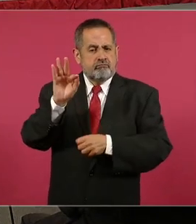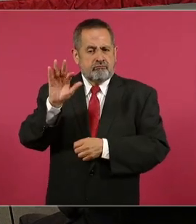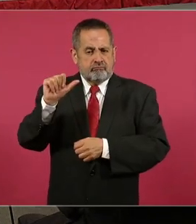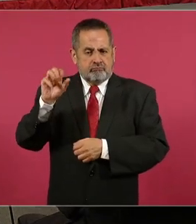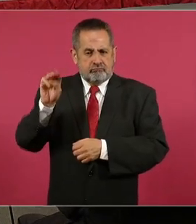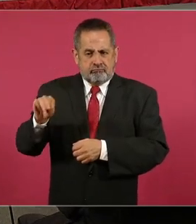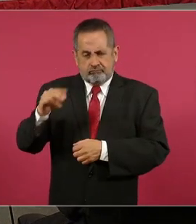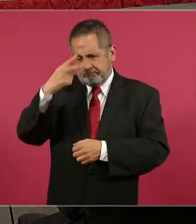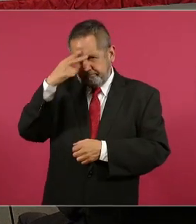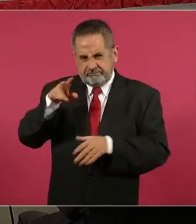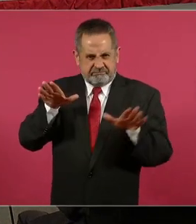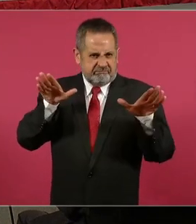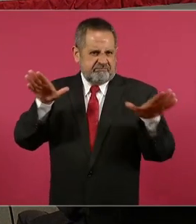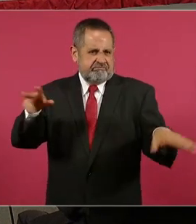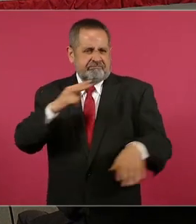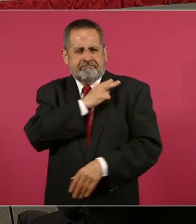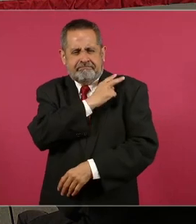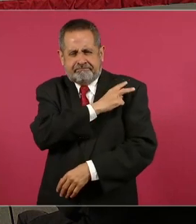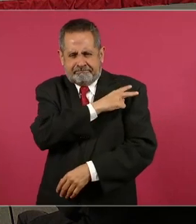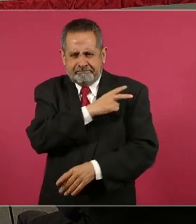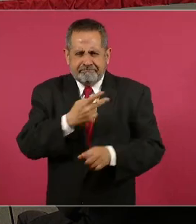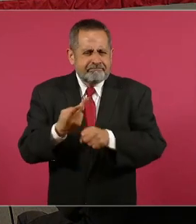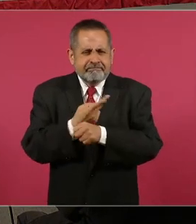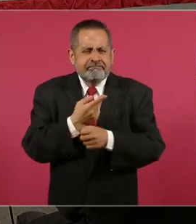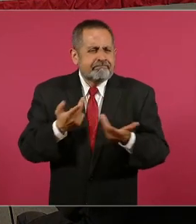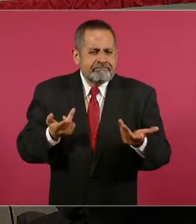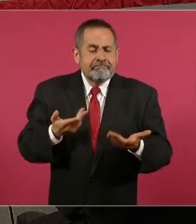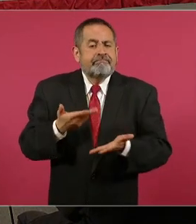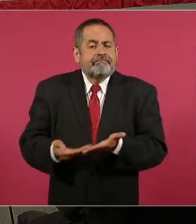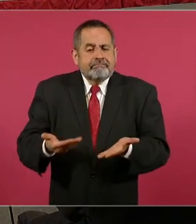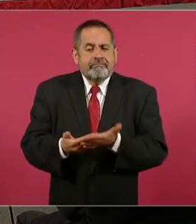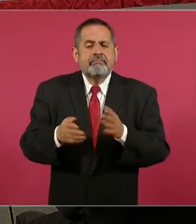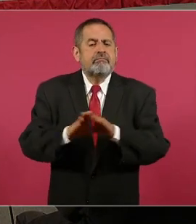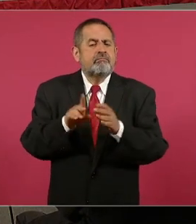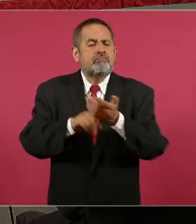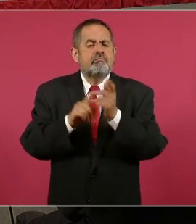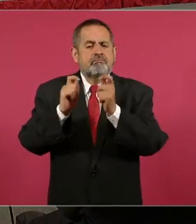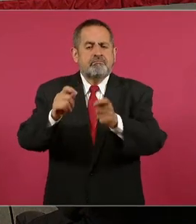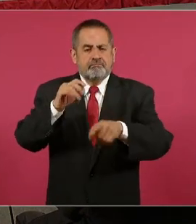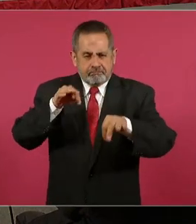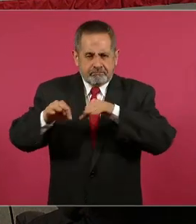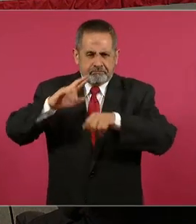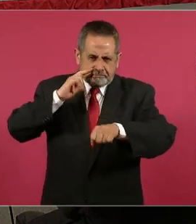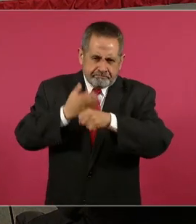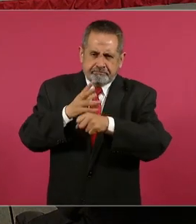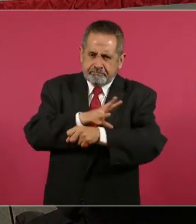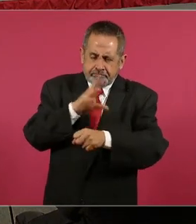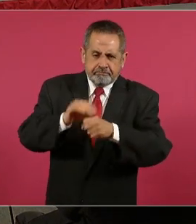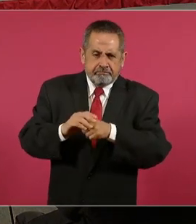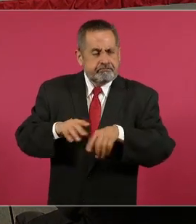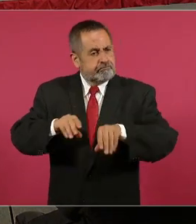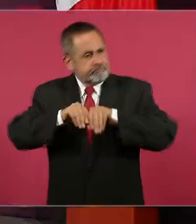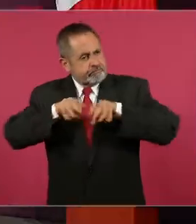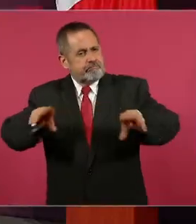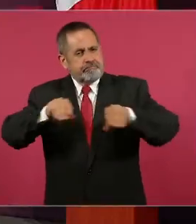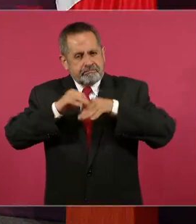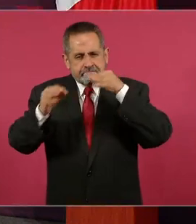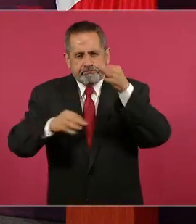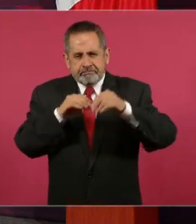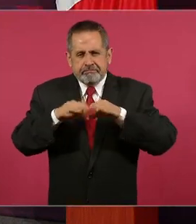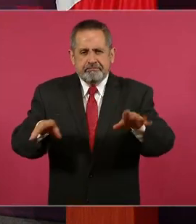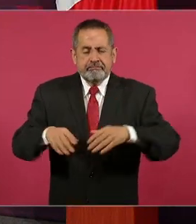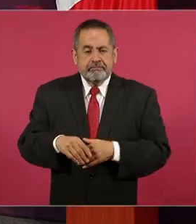y ahora cuál es su trabajo. Todo esto para que quienes nos